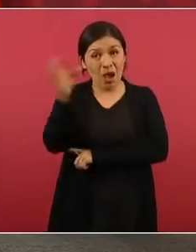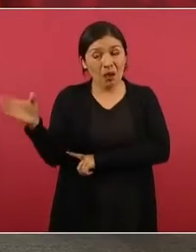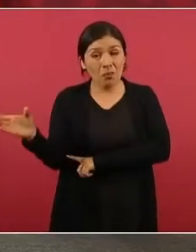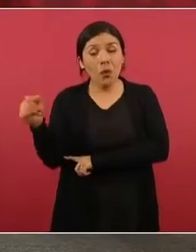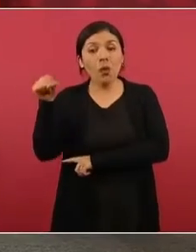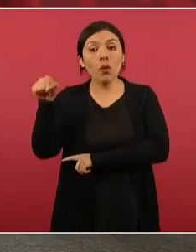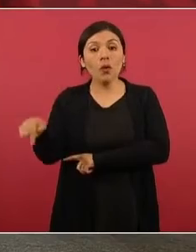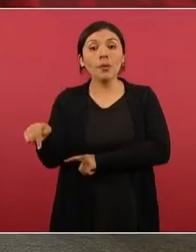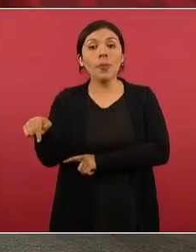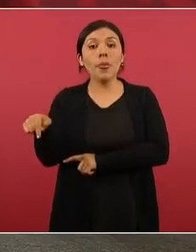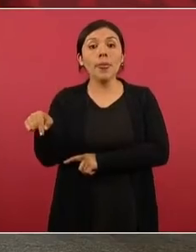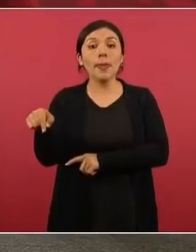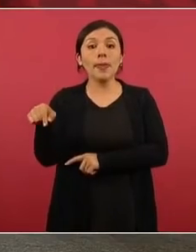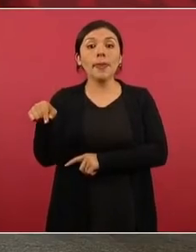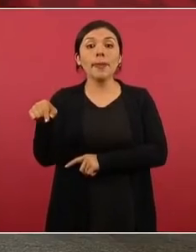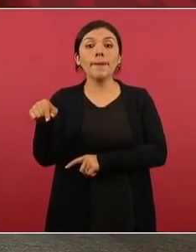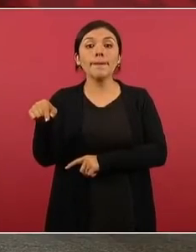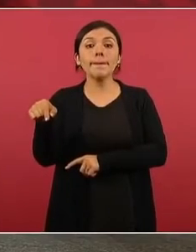es